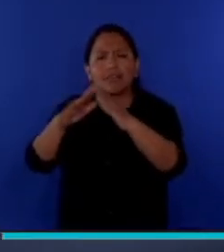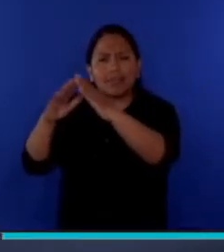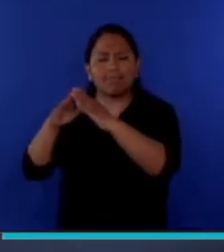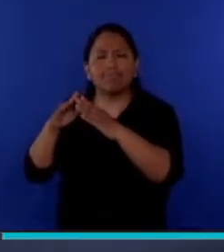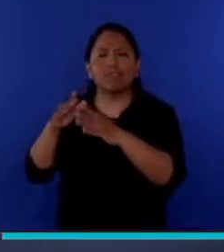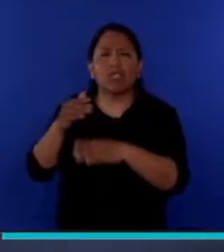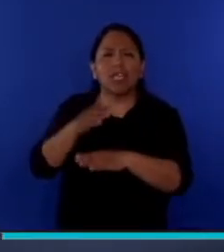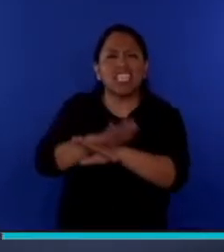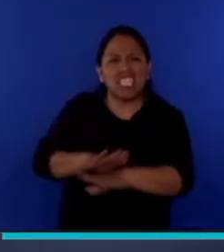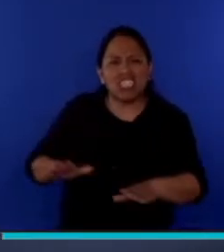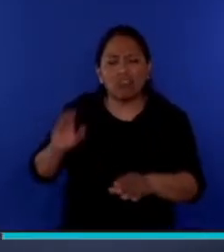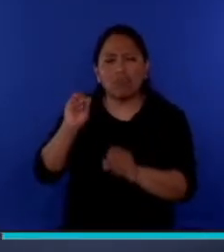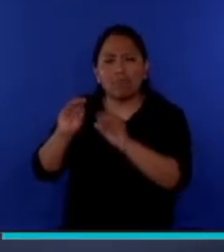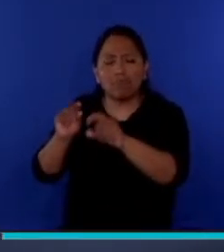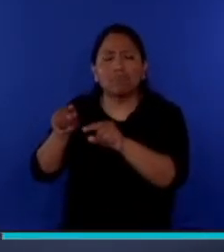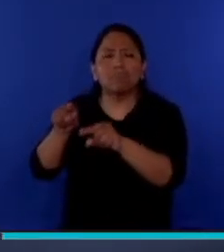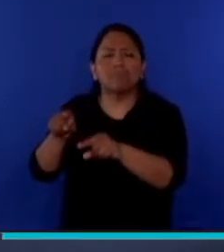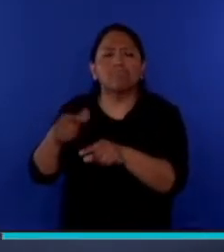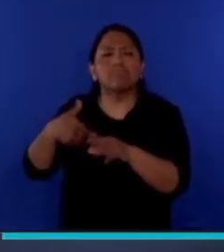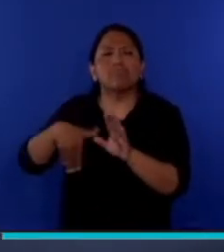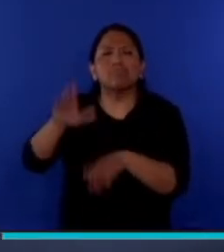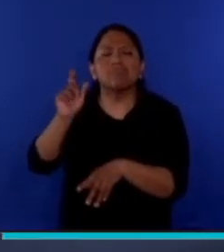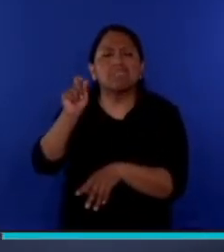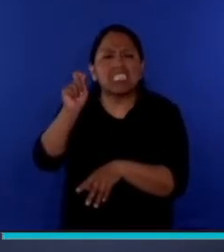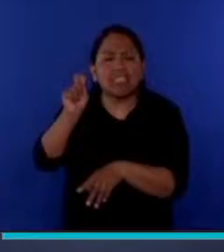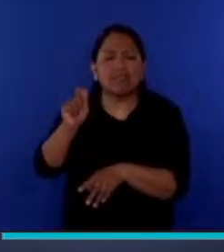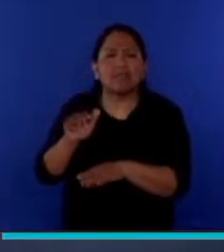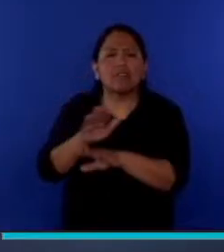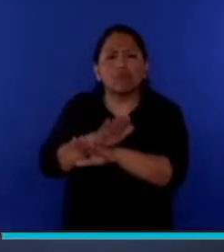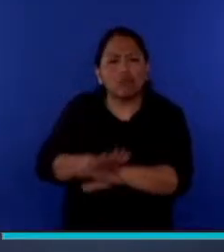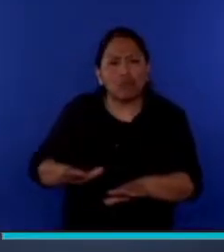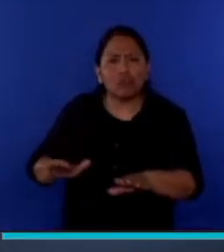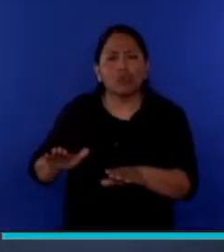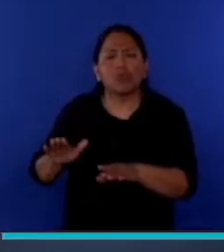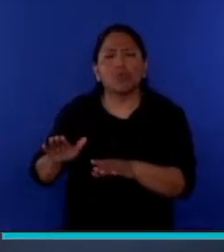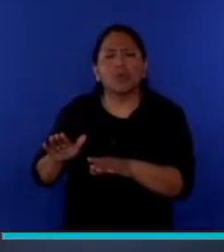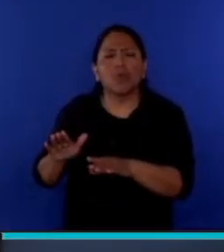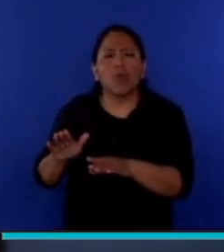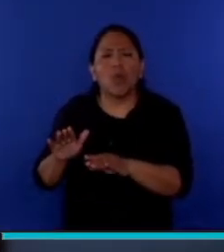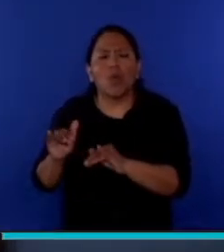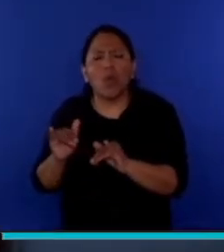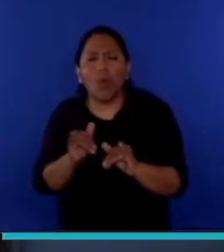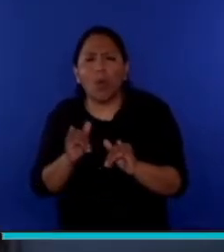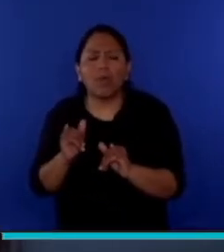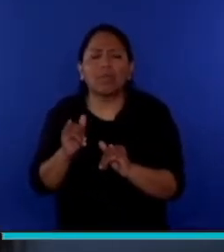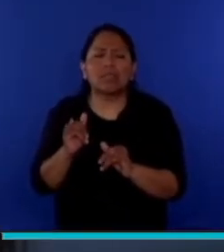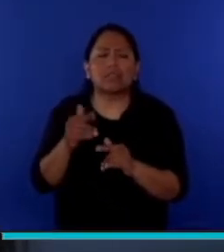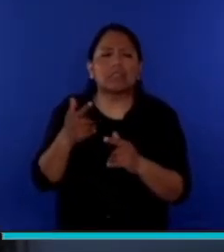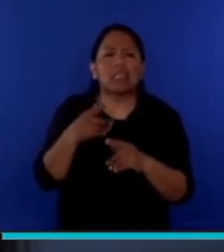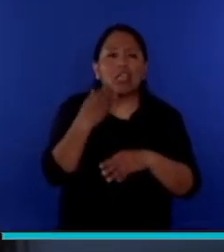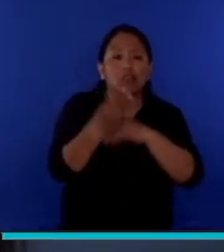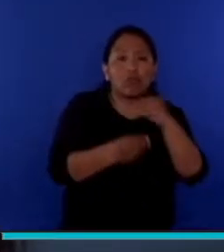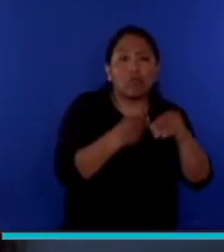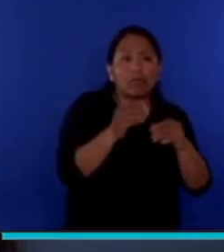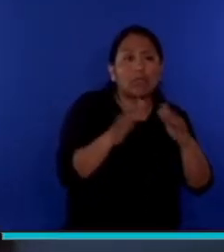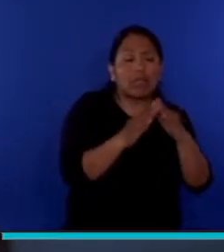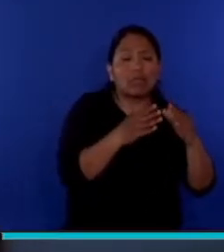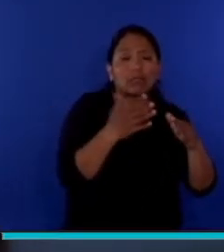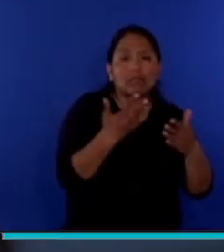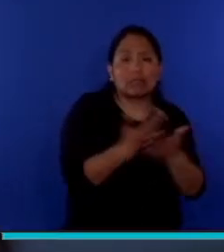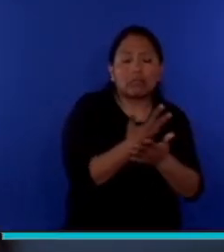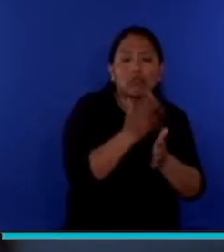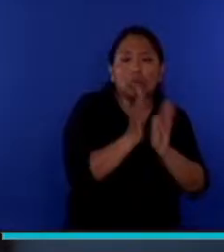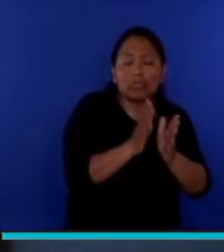y niñas alojan principalmente a muchos pibes, muchas pibas que sufren violencia en sus casas, no tienen cuidados